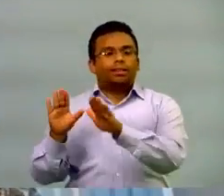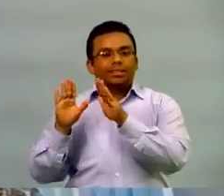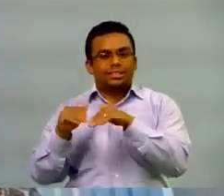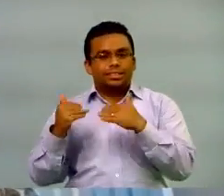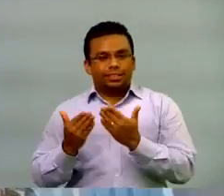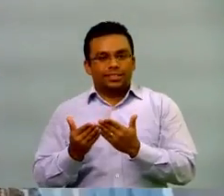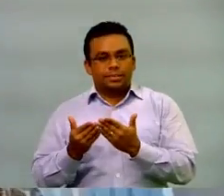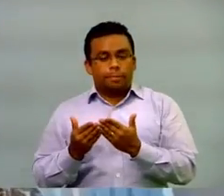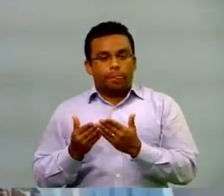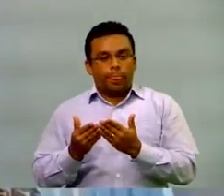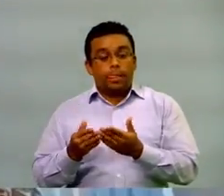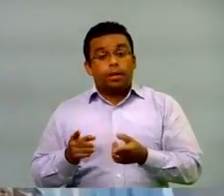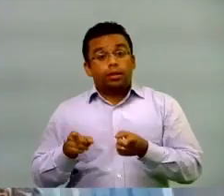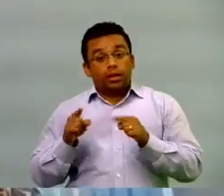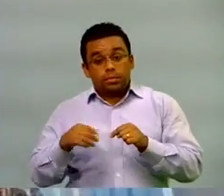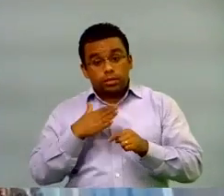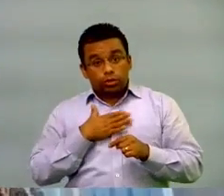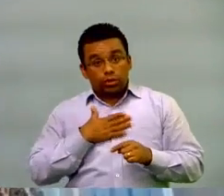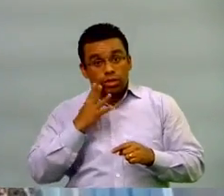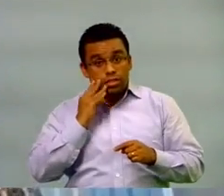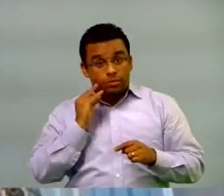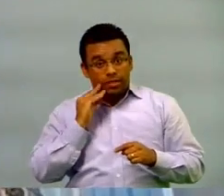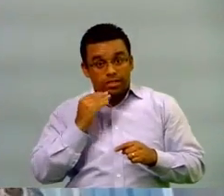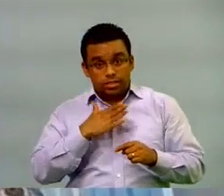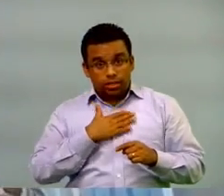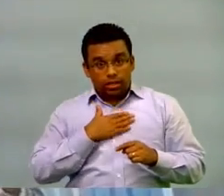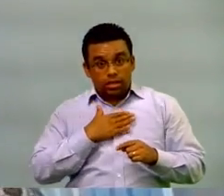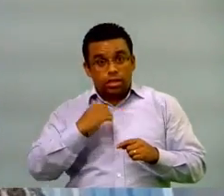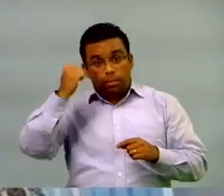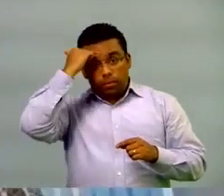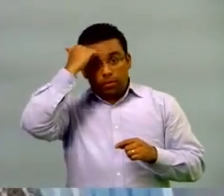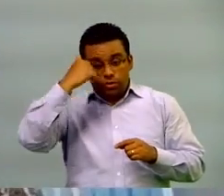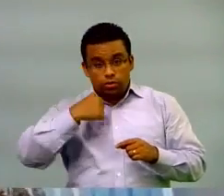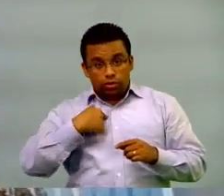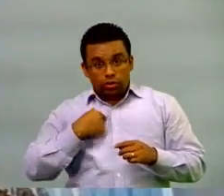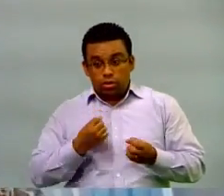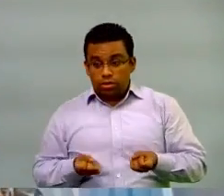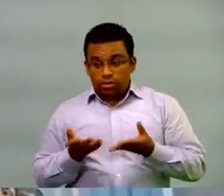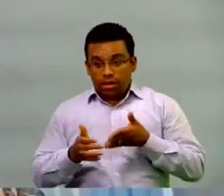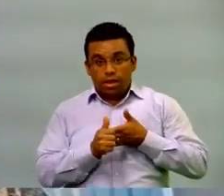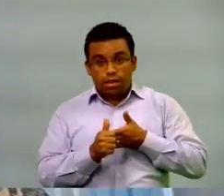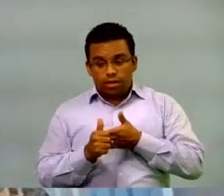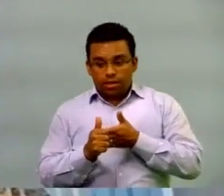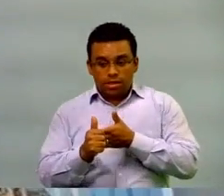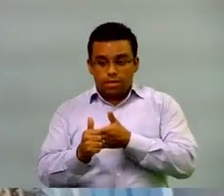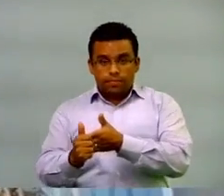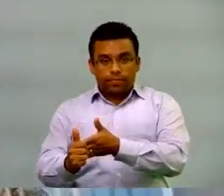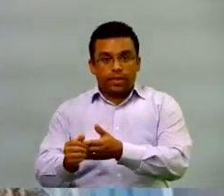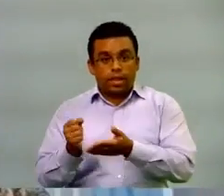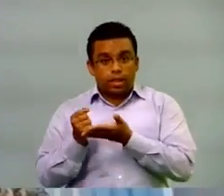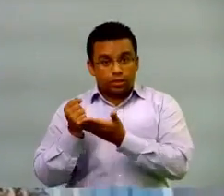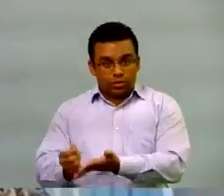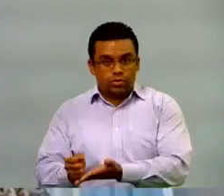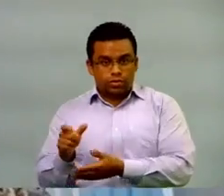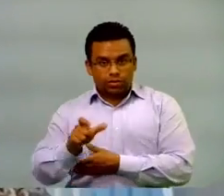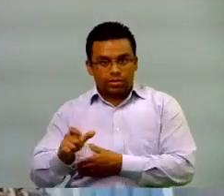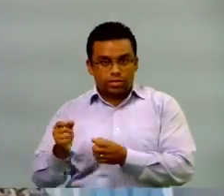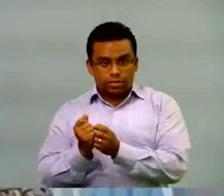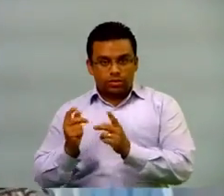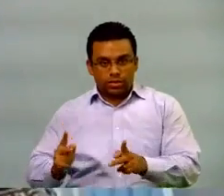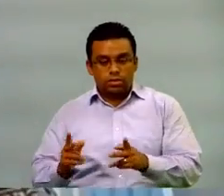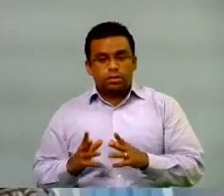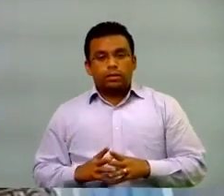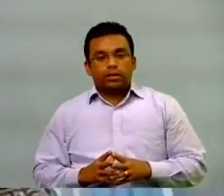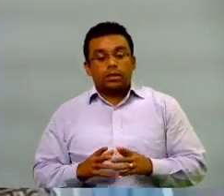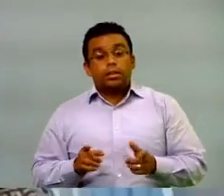parte de la experiencia que tienen los docentes y que se apalanca de eso. Yo diría que eso quizás es